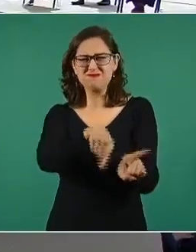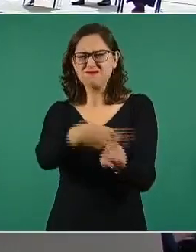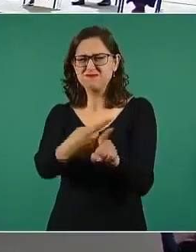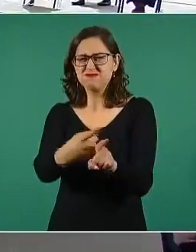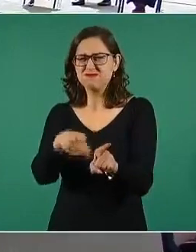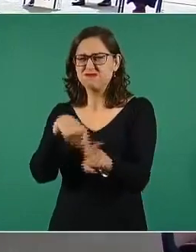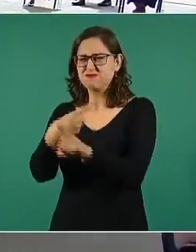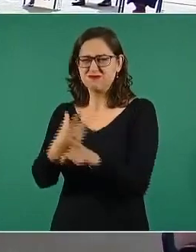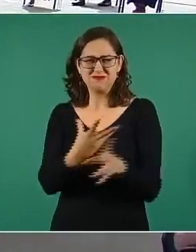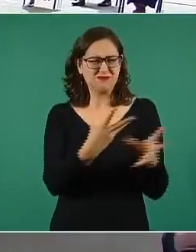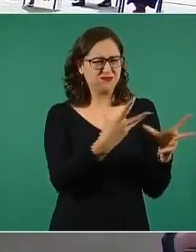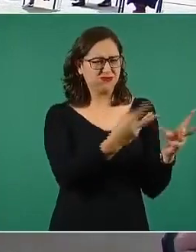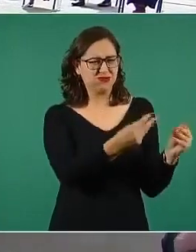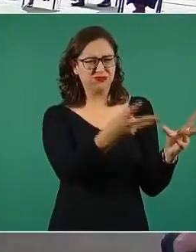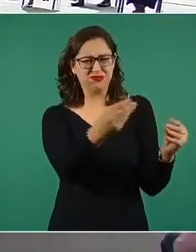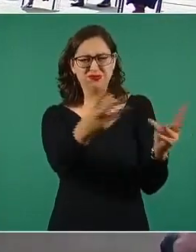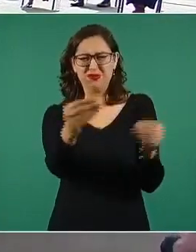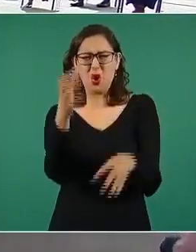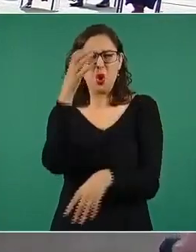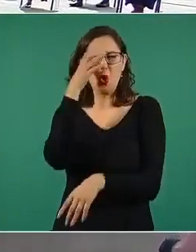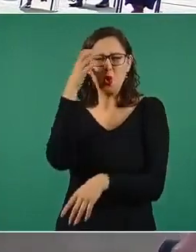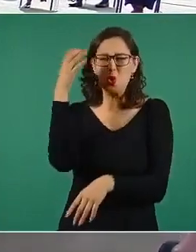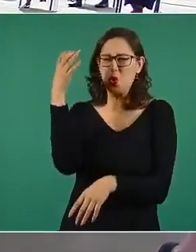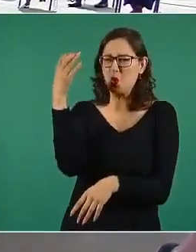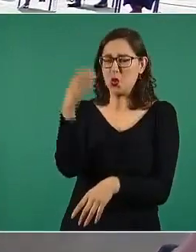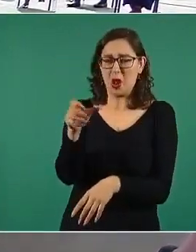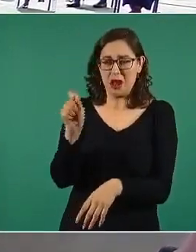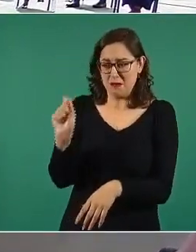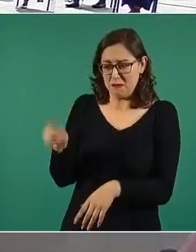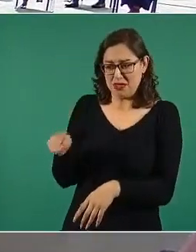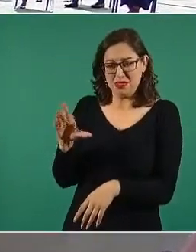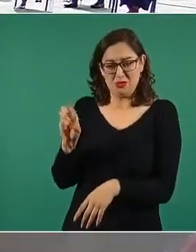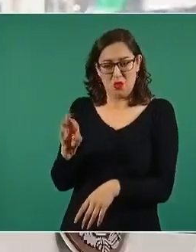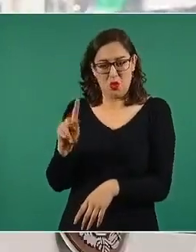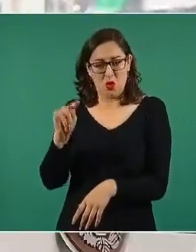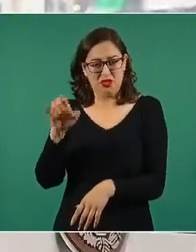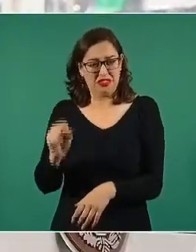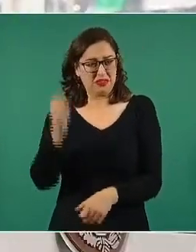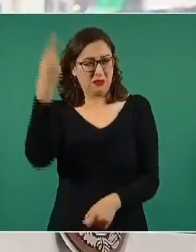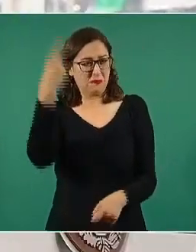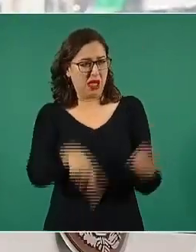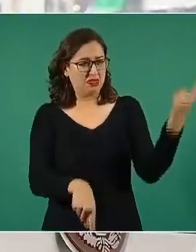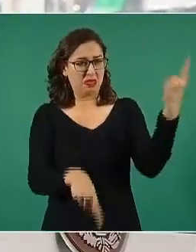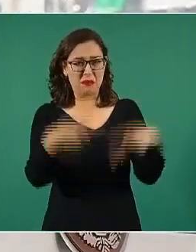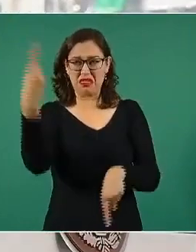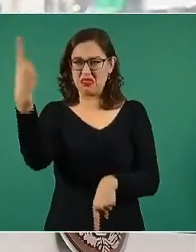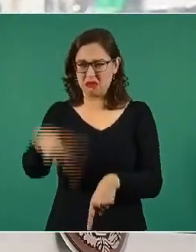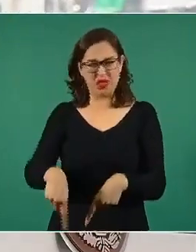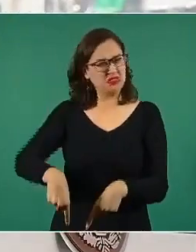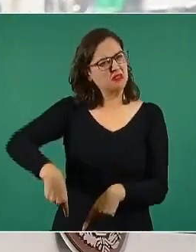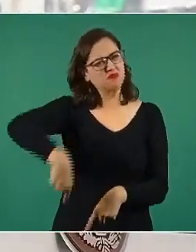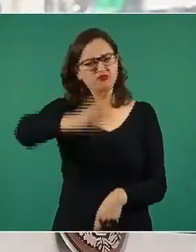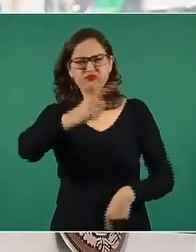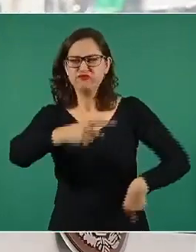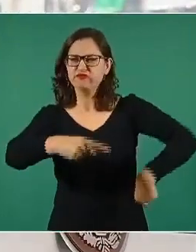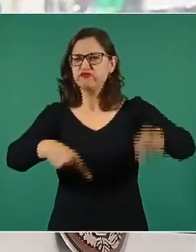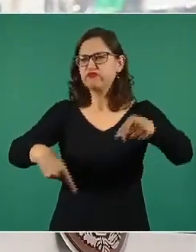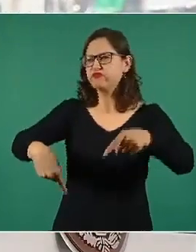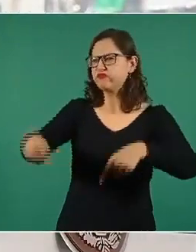tantas atrocidades ordenadas por el mismo Cortés y por él